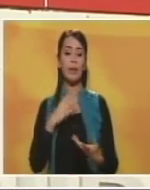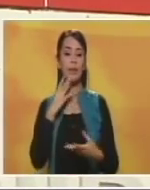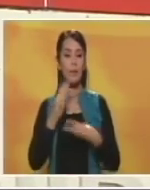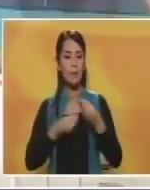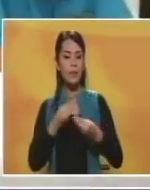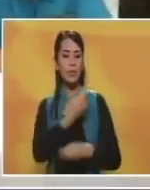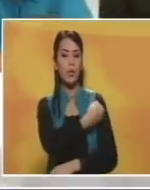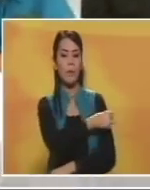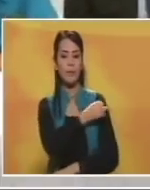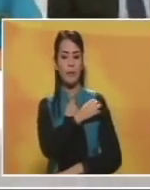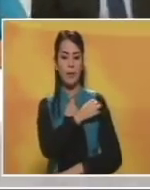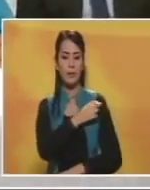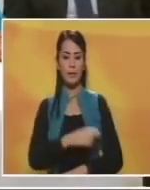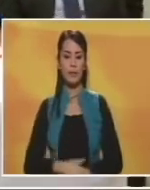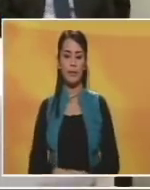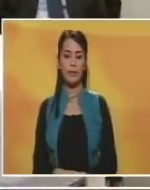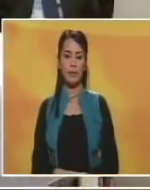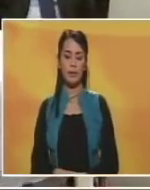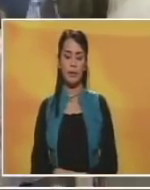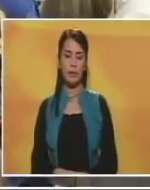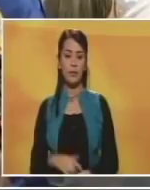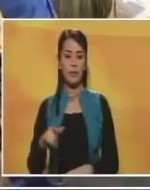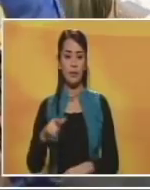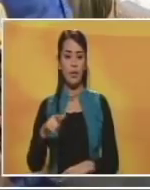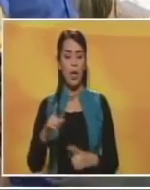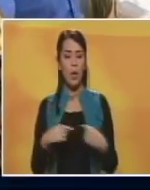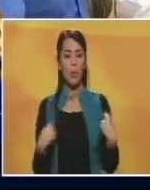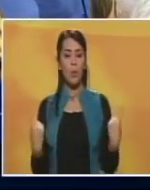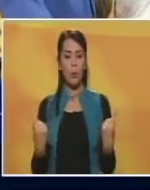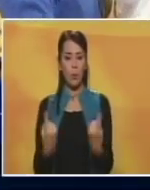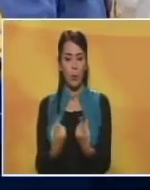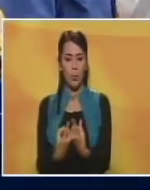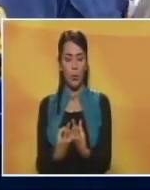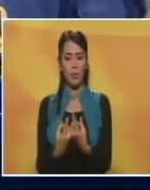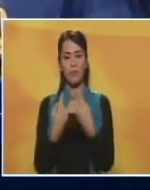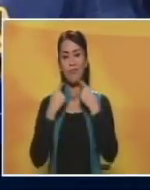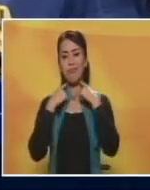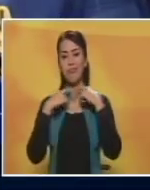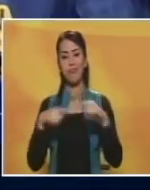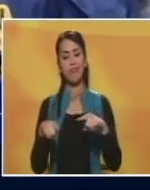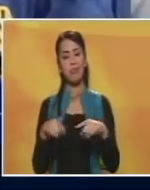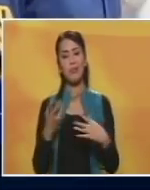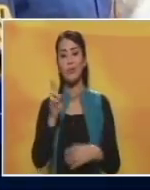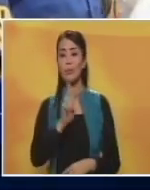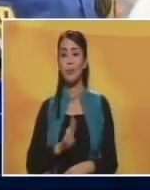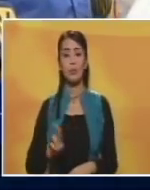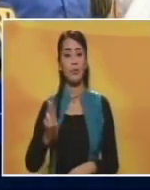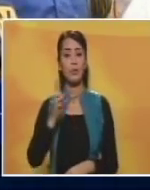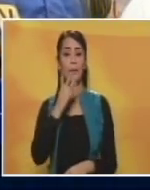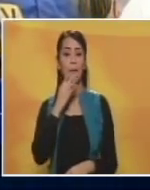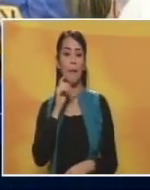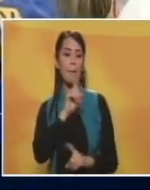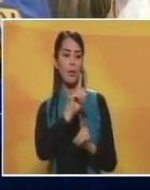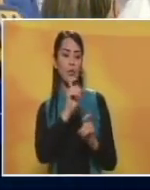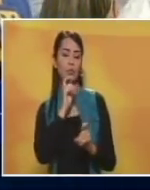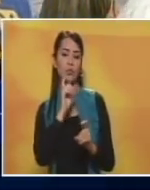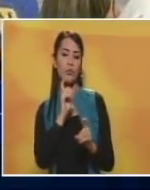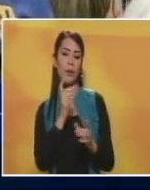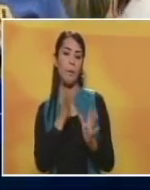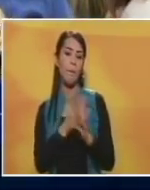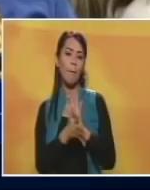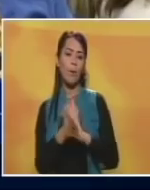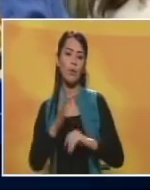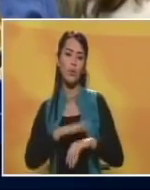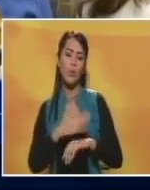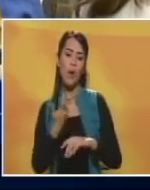este hospital del IDICE. Es un espacio y un recurso que se perdió, que no se puede utilizar ni siquiera como consulta externa, porque no